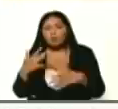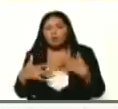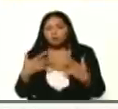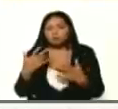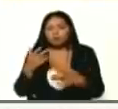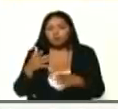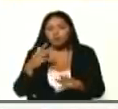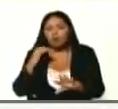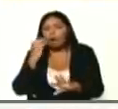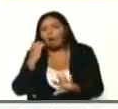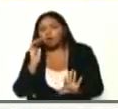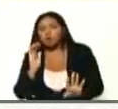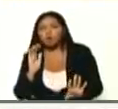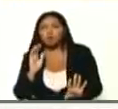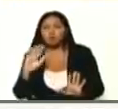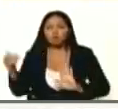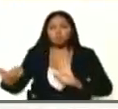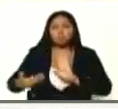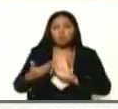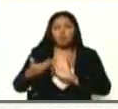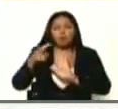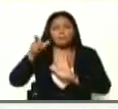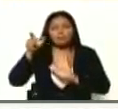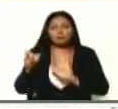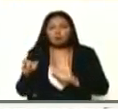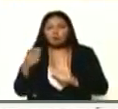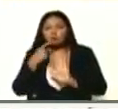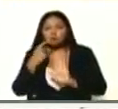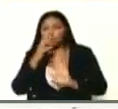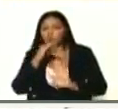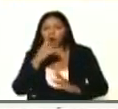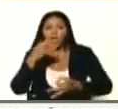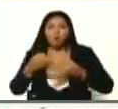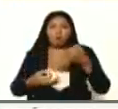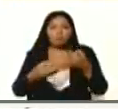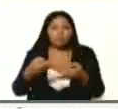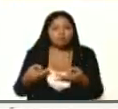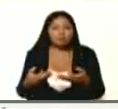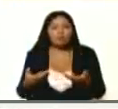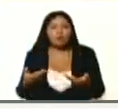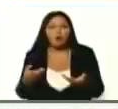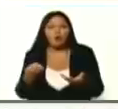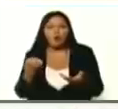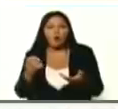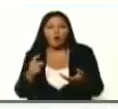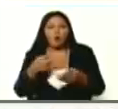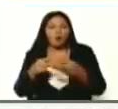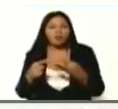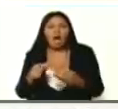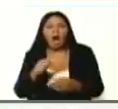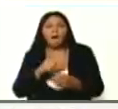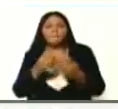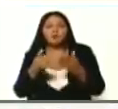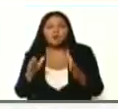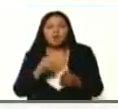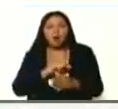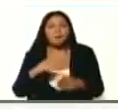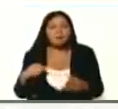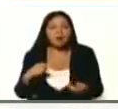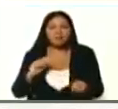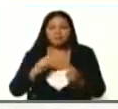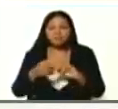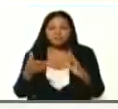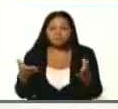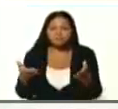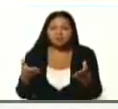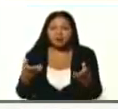pudiese atentar en contra de las personas, en contra de los bienes públicos o privados, se convierte obviamente